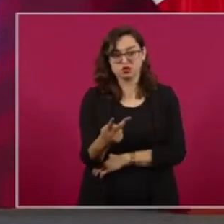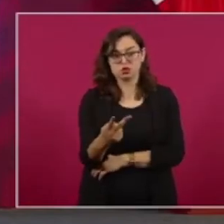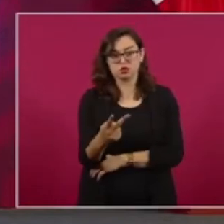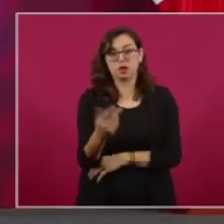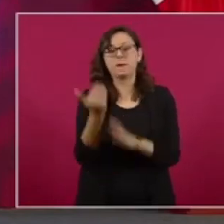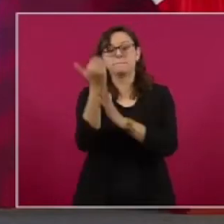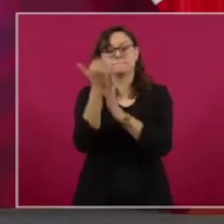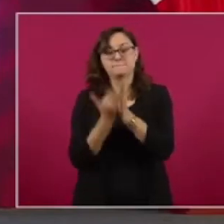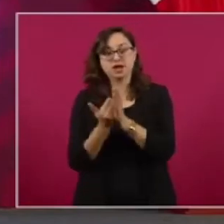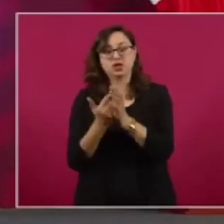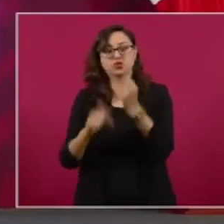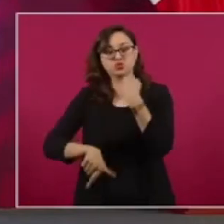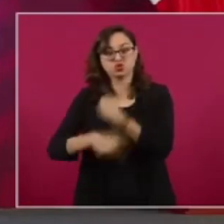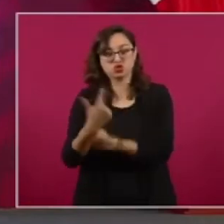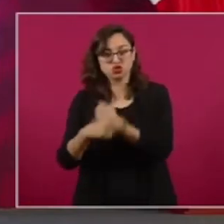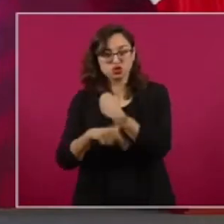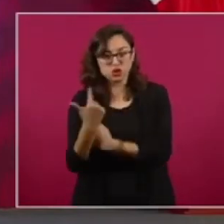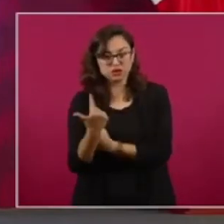menos 12.